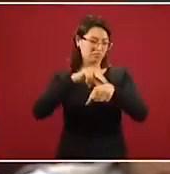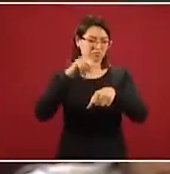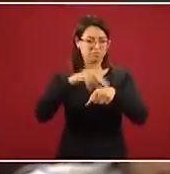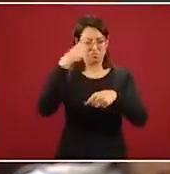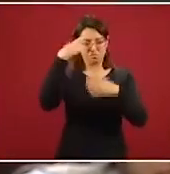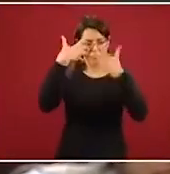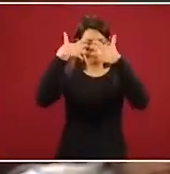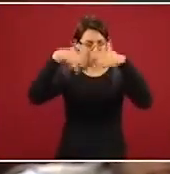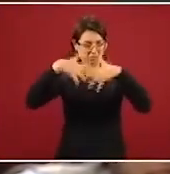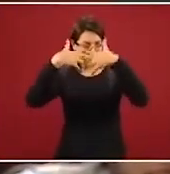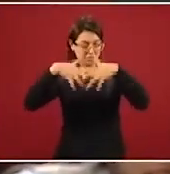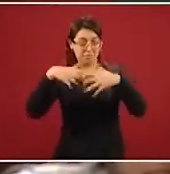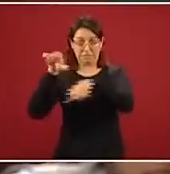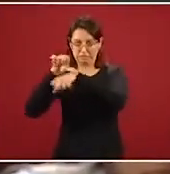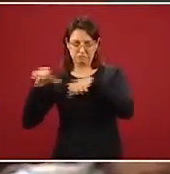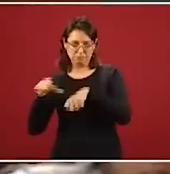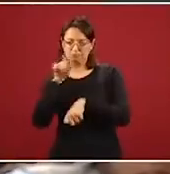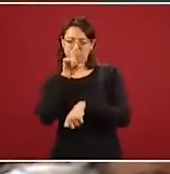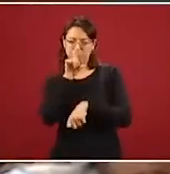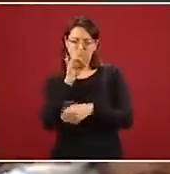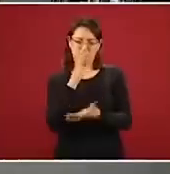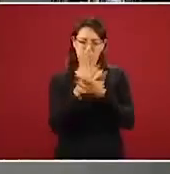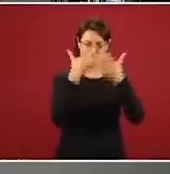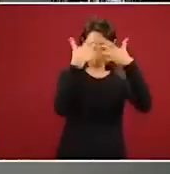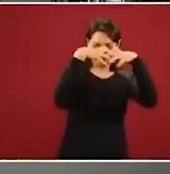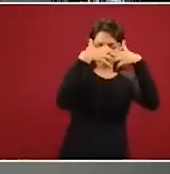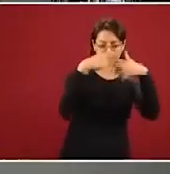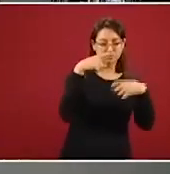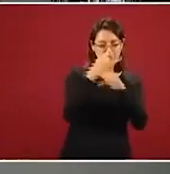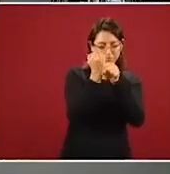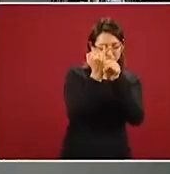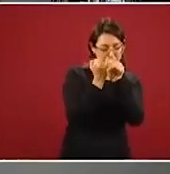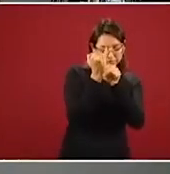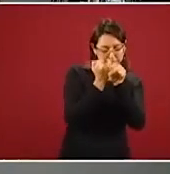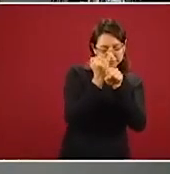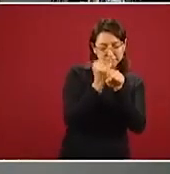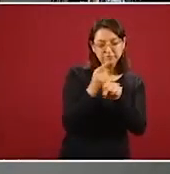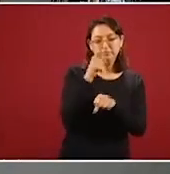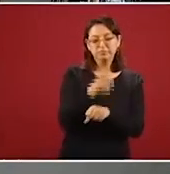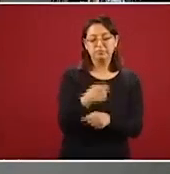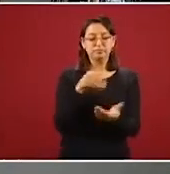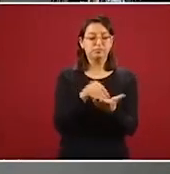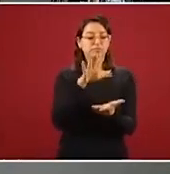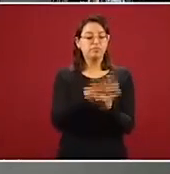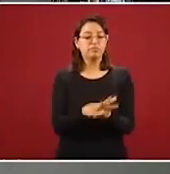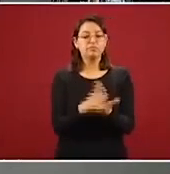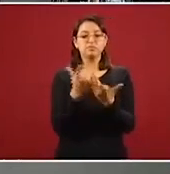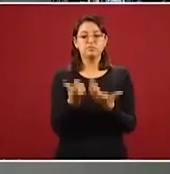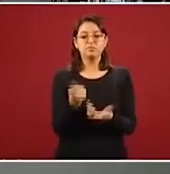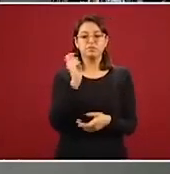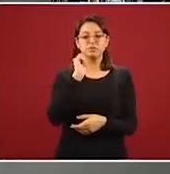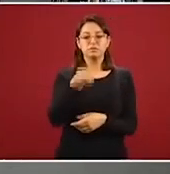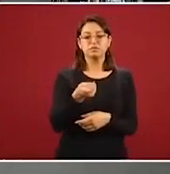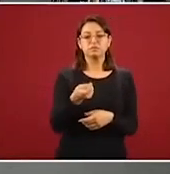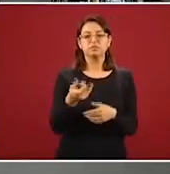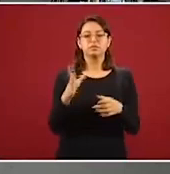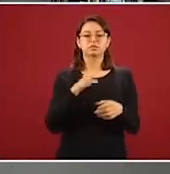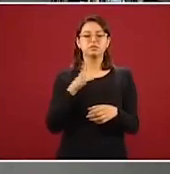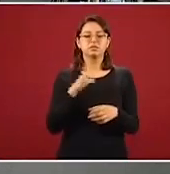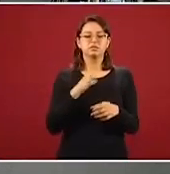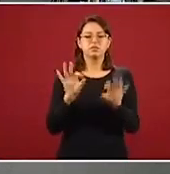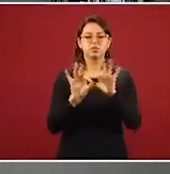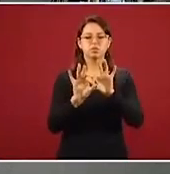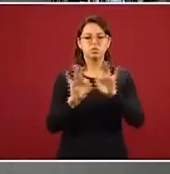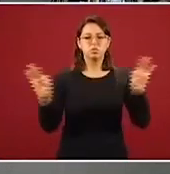es neurocirujano, y desarrolló una investigación patentada por él, que es un tubo que aquí lo exhibimos, que se